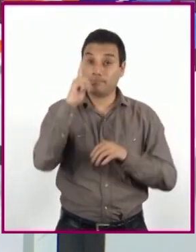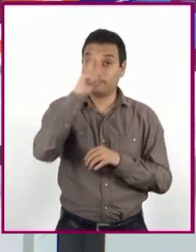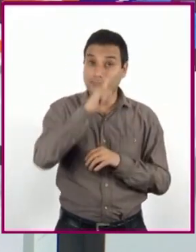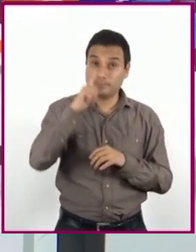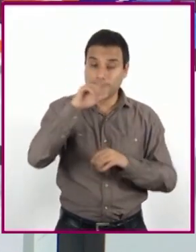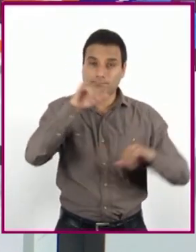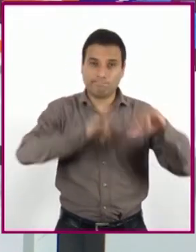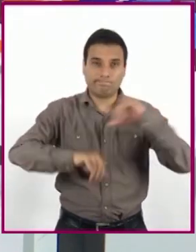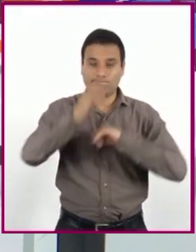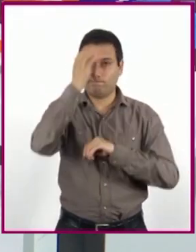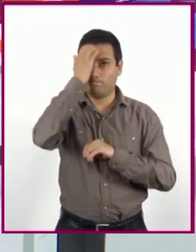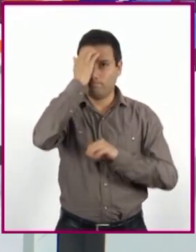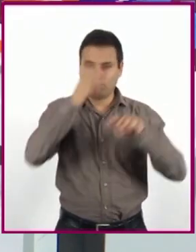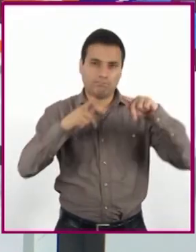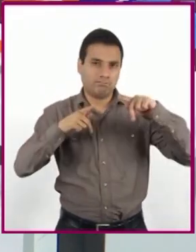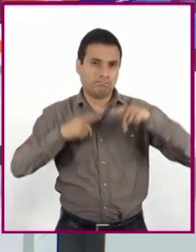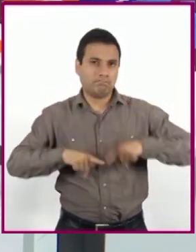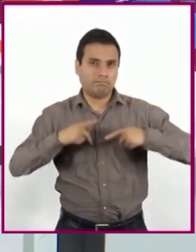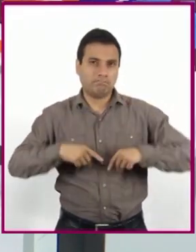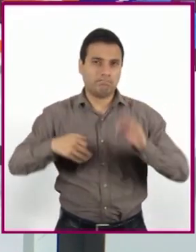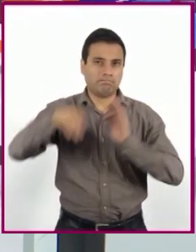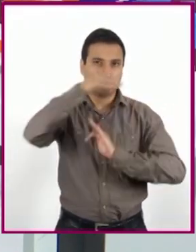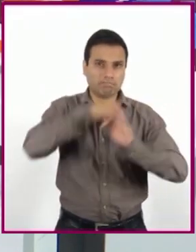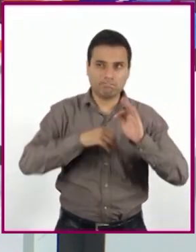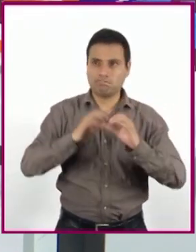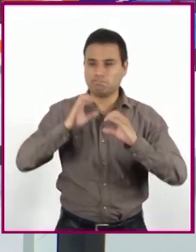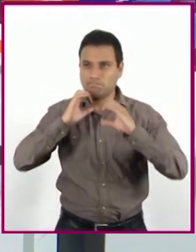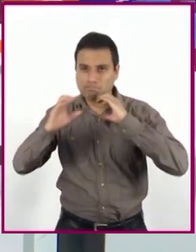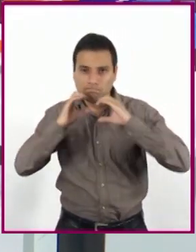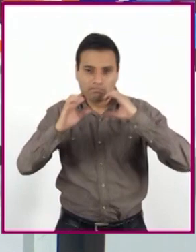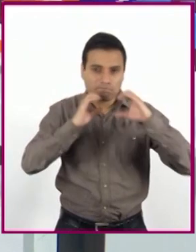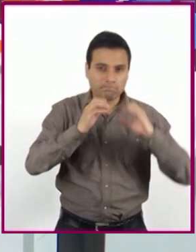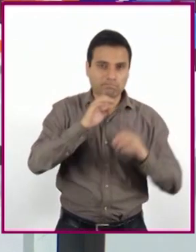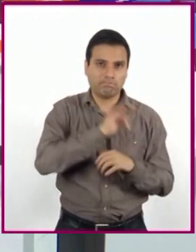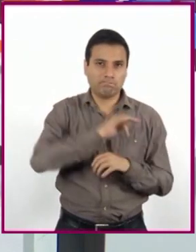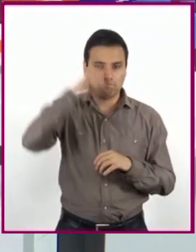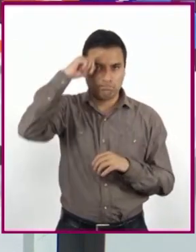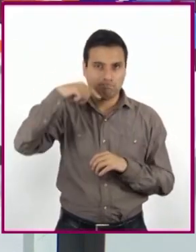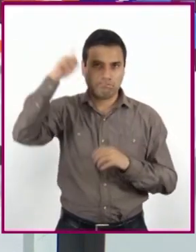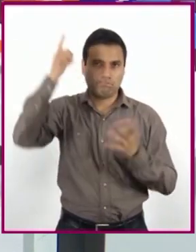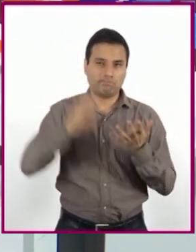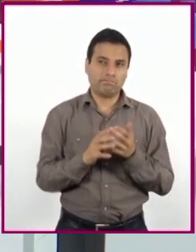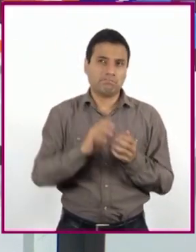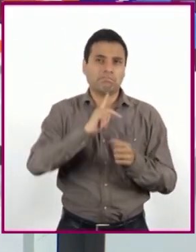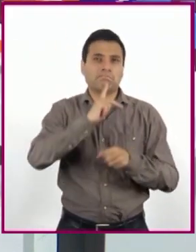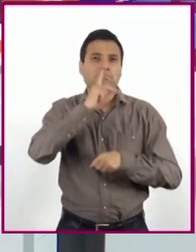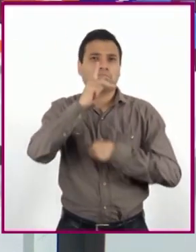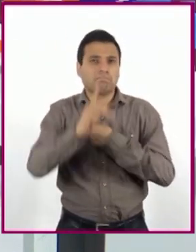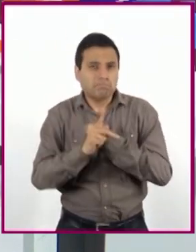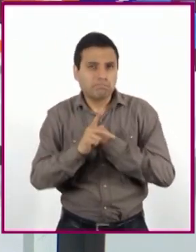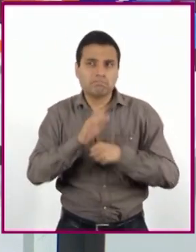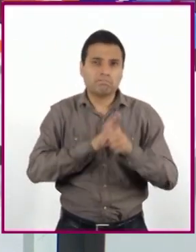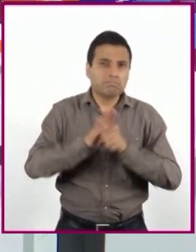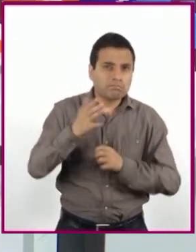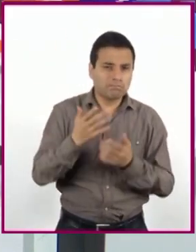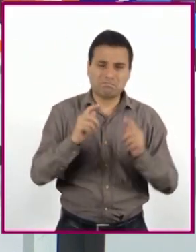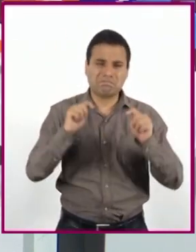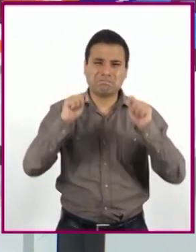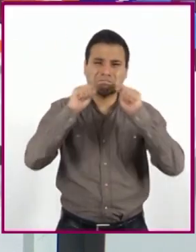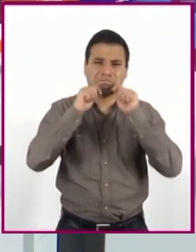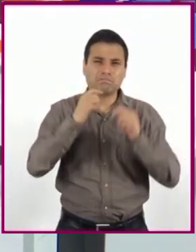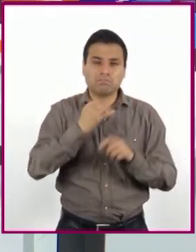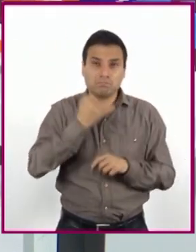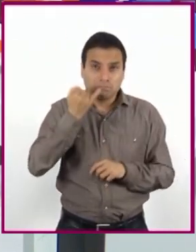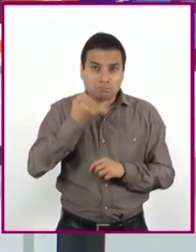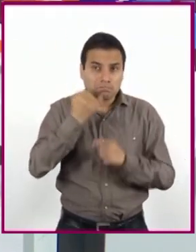que todos podamos aprender de la ciencia, sin importar si se encuentran en otro país o estado o si hablan un